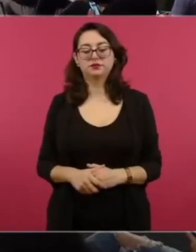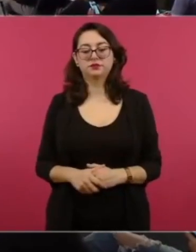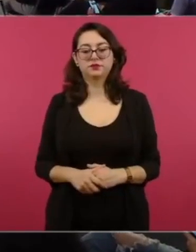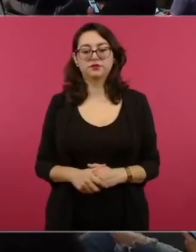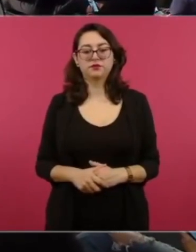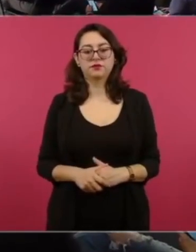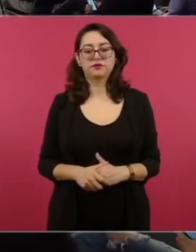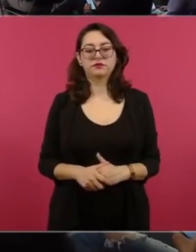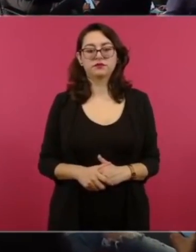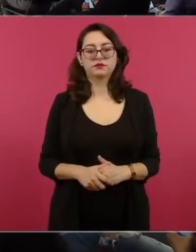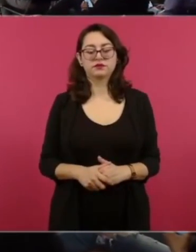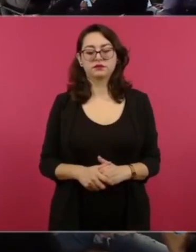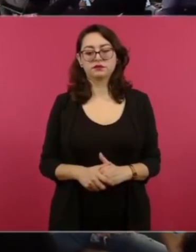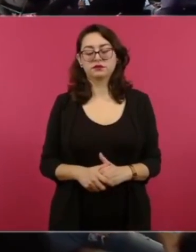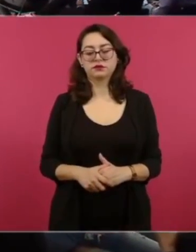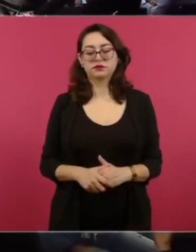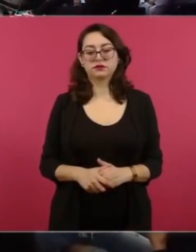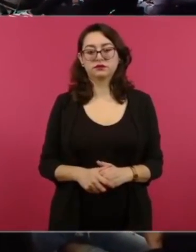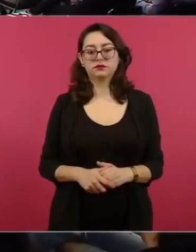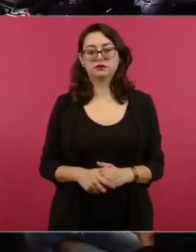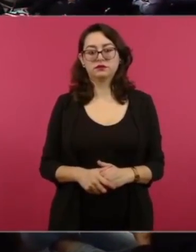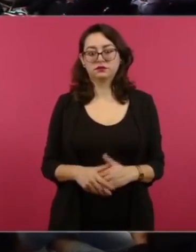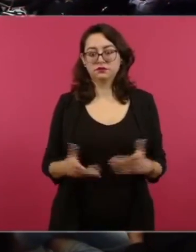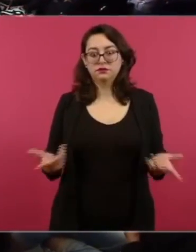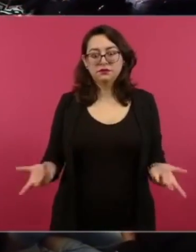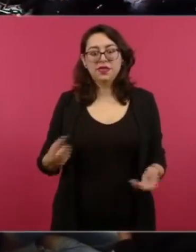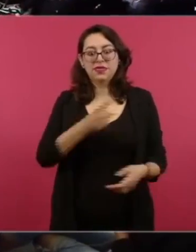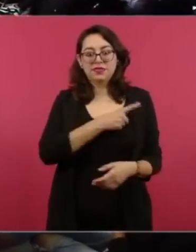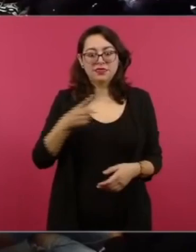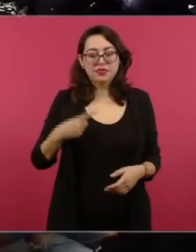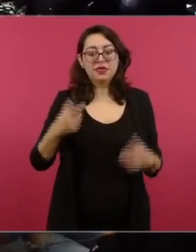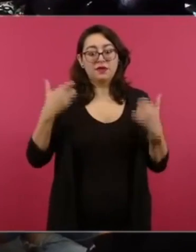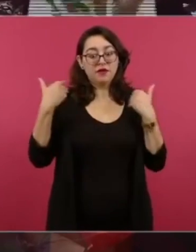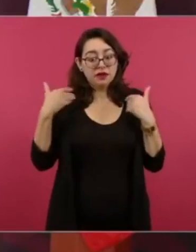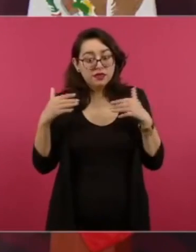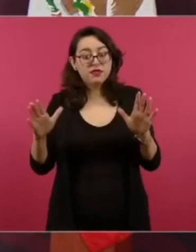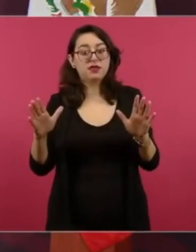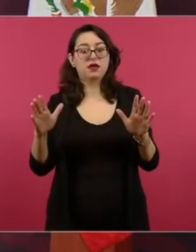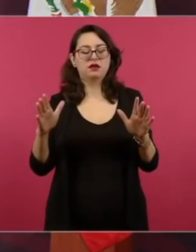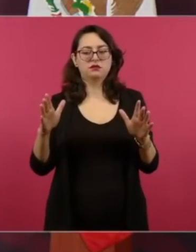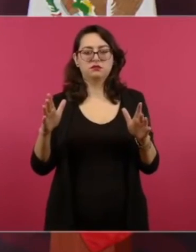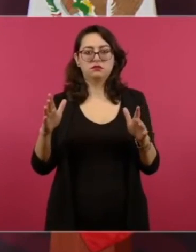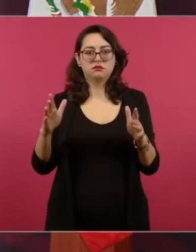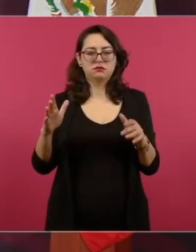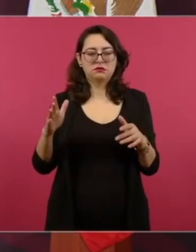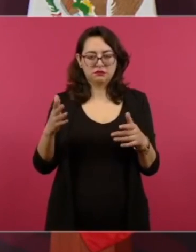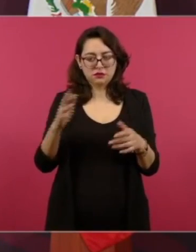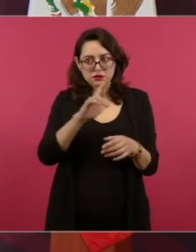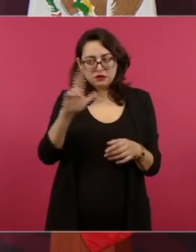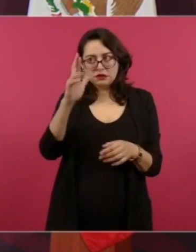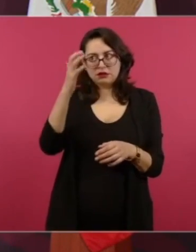esto sería como para que se reconociera. No, no, no,